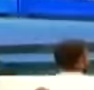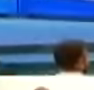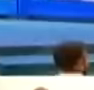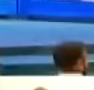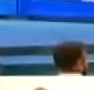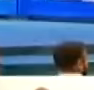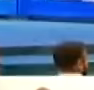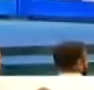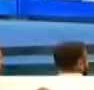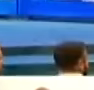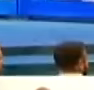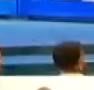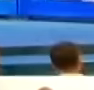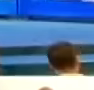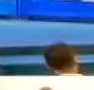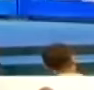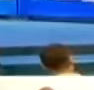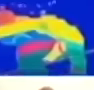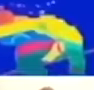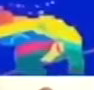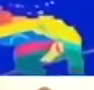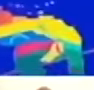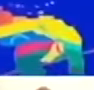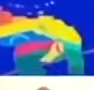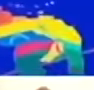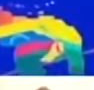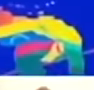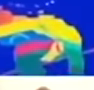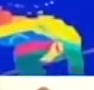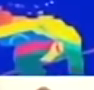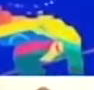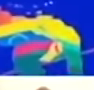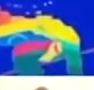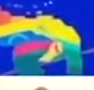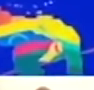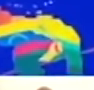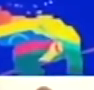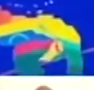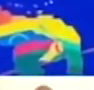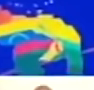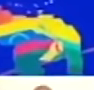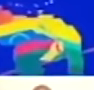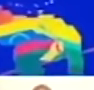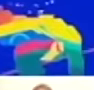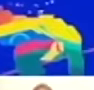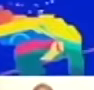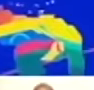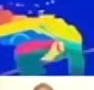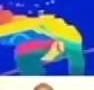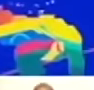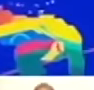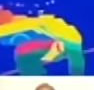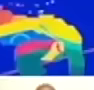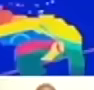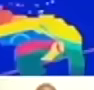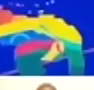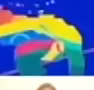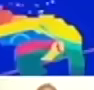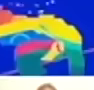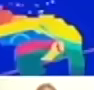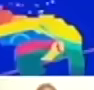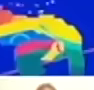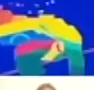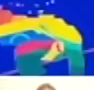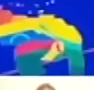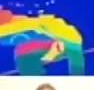pierden ni un programa nuestro. Le digo a los Estados Unidos y a Washington, siempre le digo,